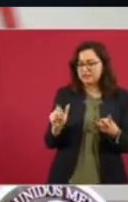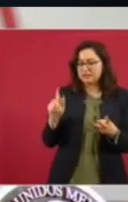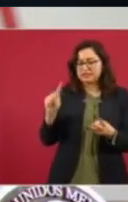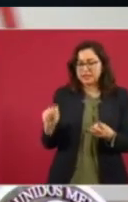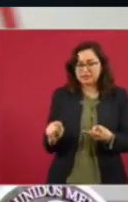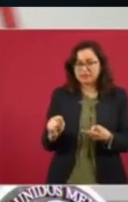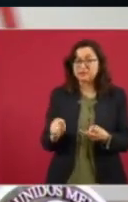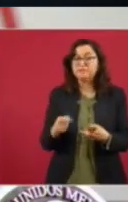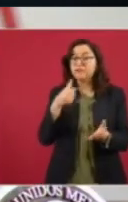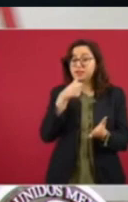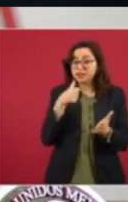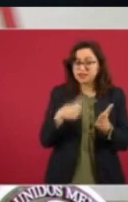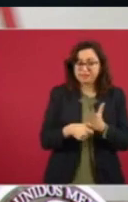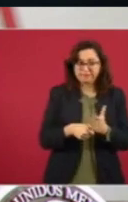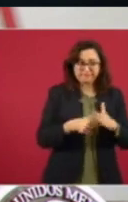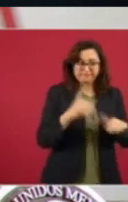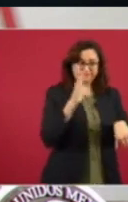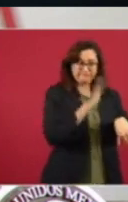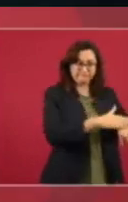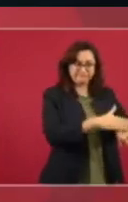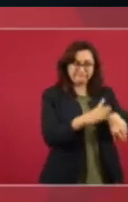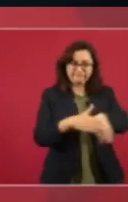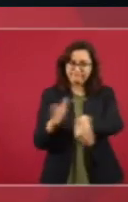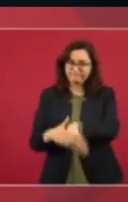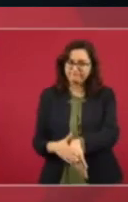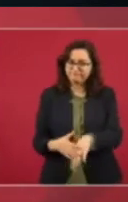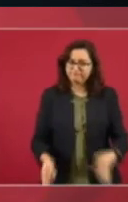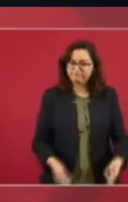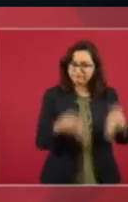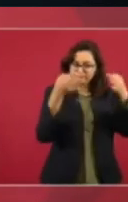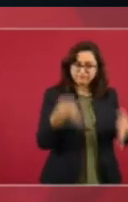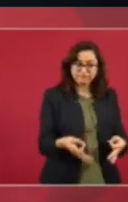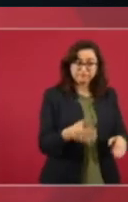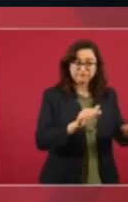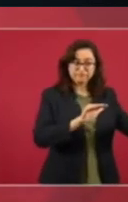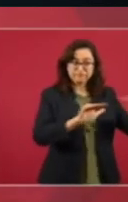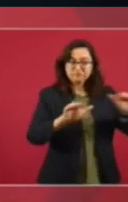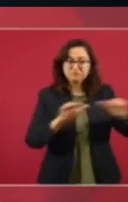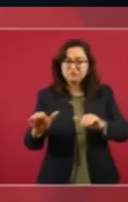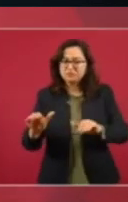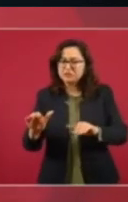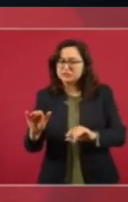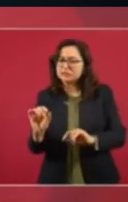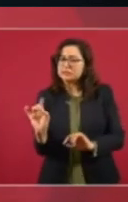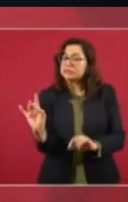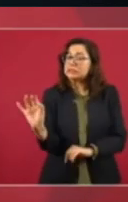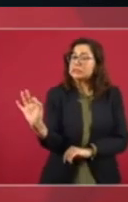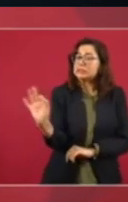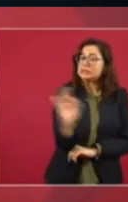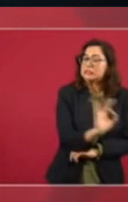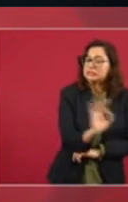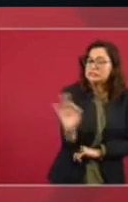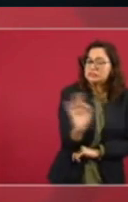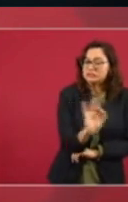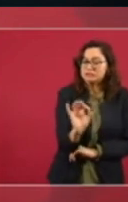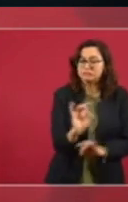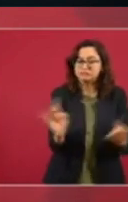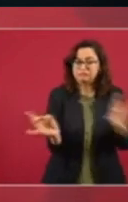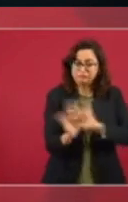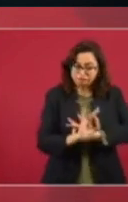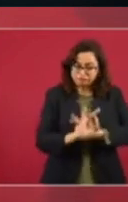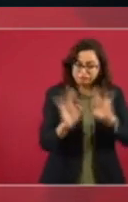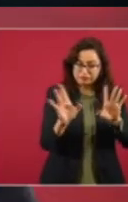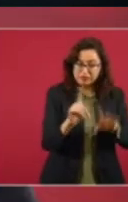exhorto formal a estas empresas y, de encontrarse irregularidades o posible comisión